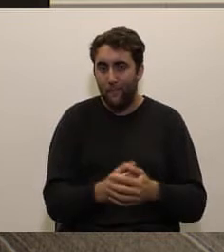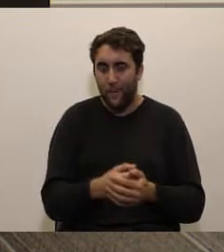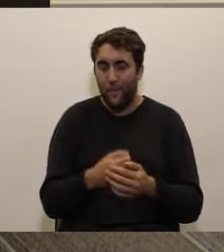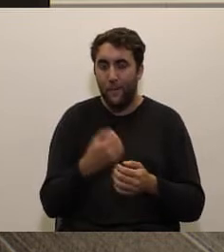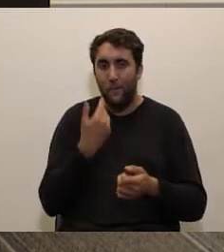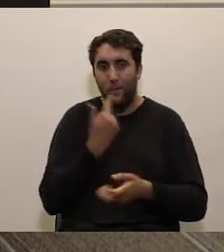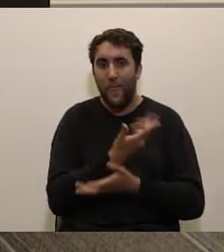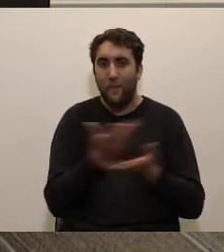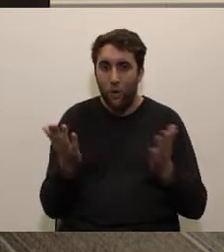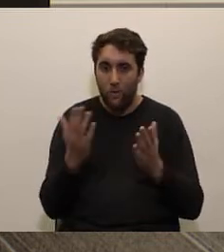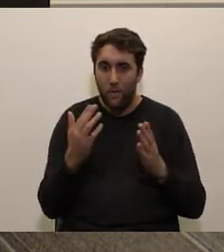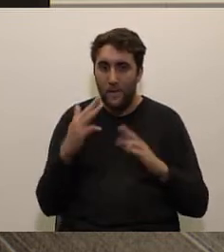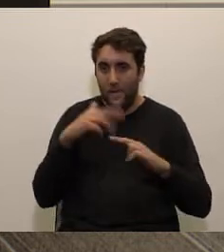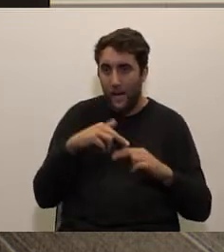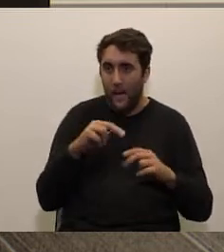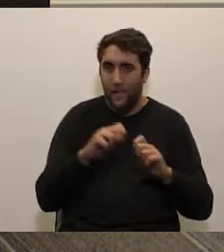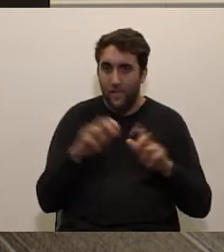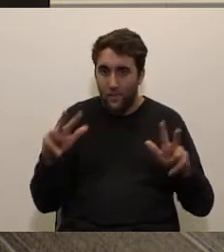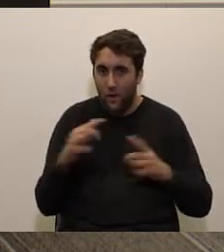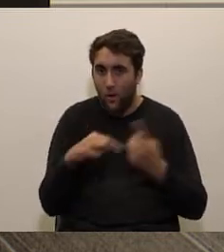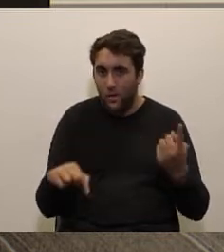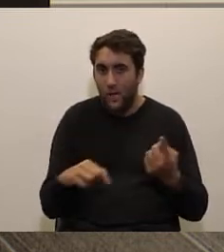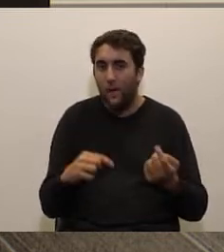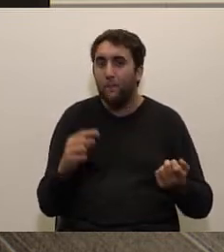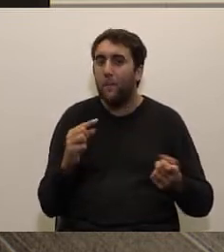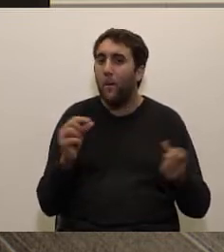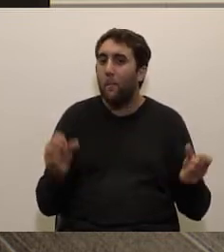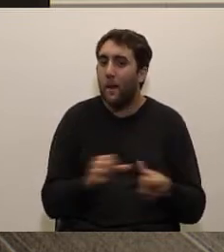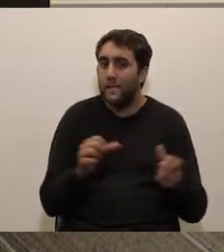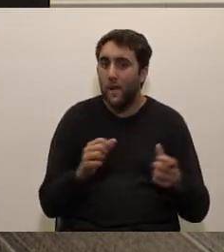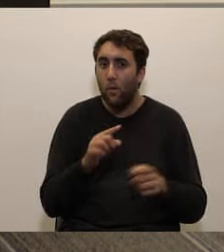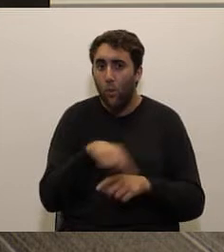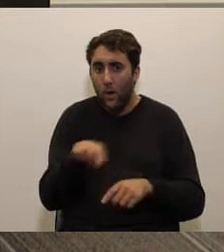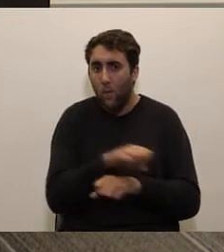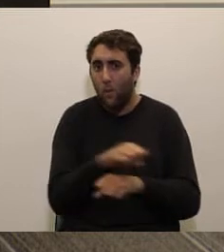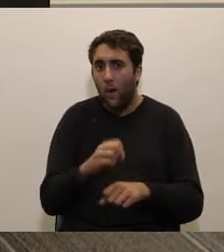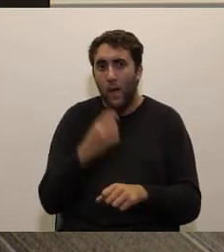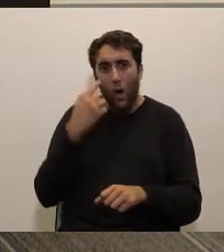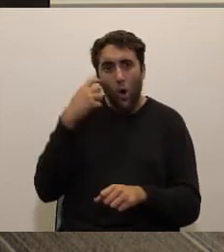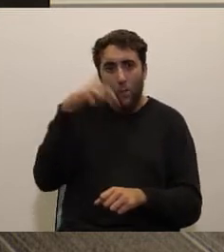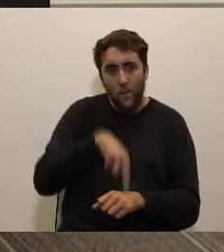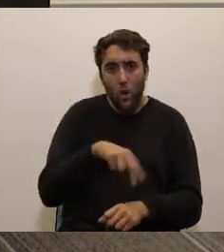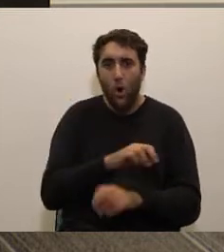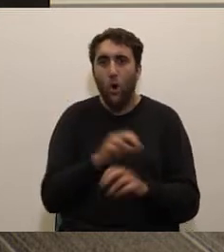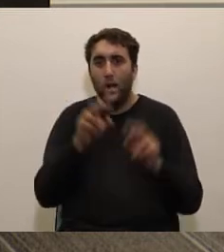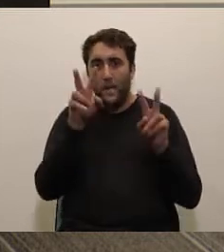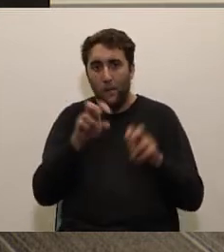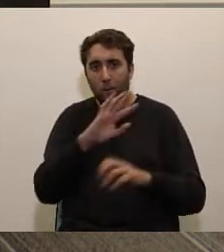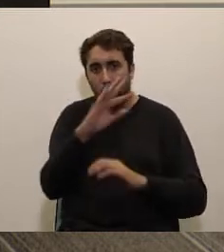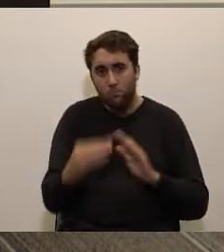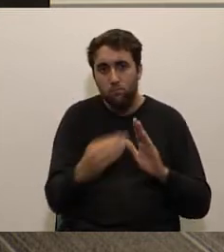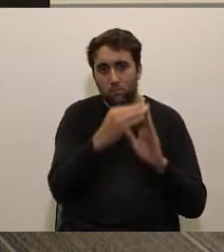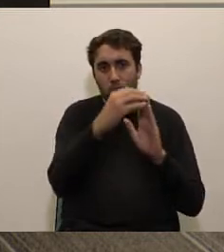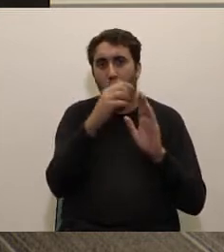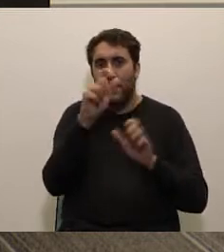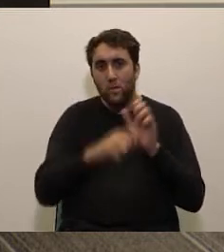veces nos obligan o nos llevan a hacer, para poder también posicionar sus temáticas y poder llegar al público